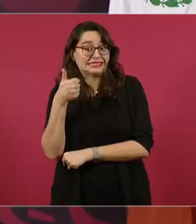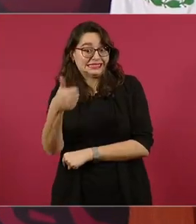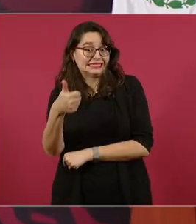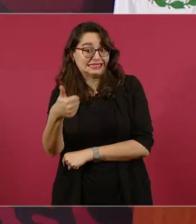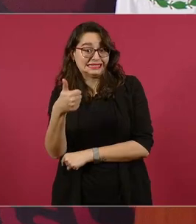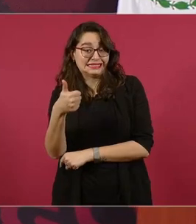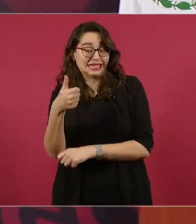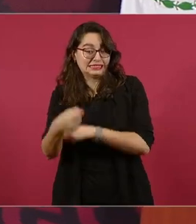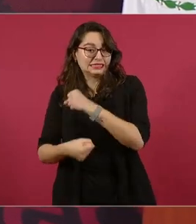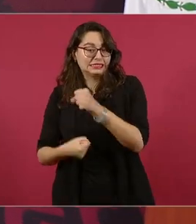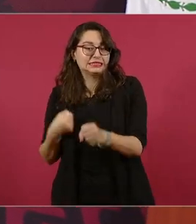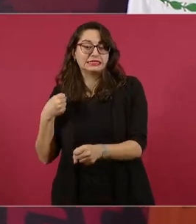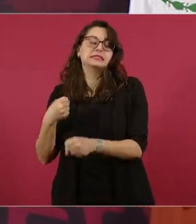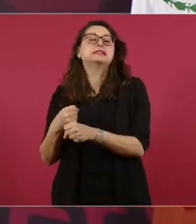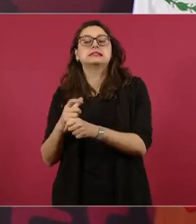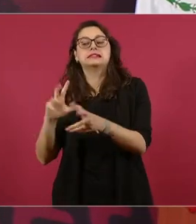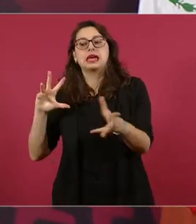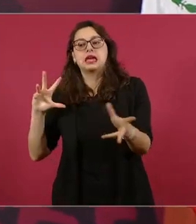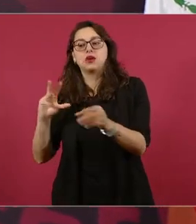incorporadas al sistema de riego